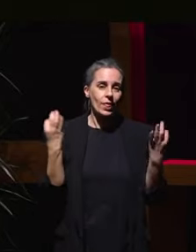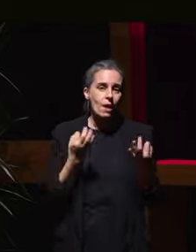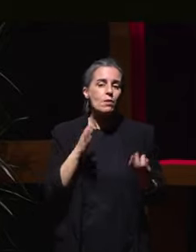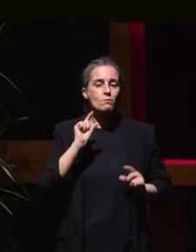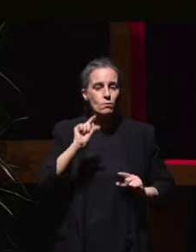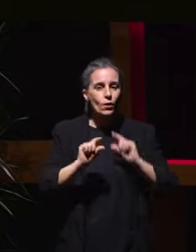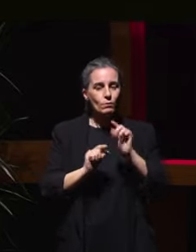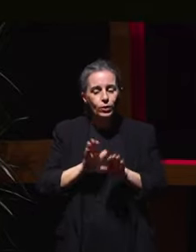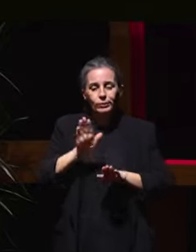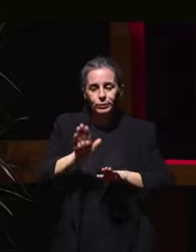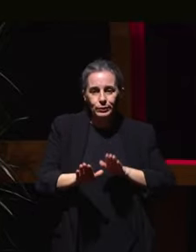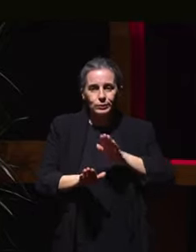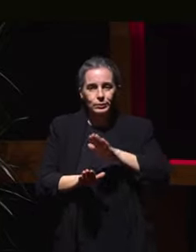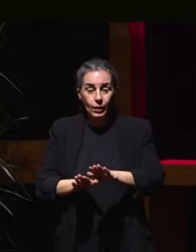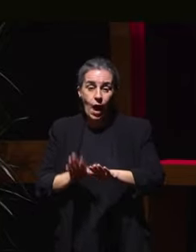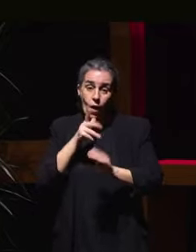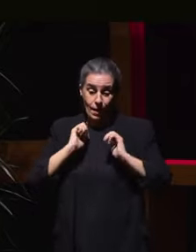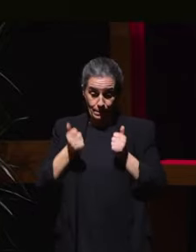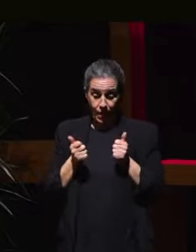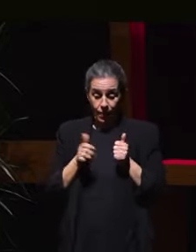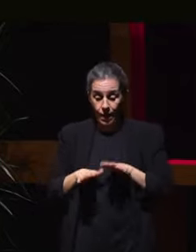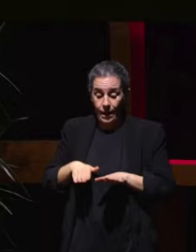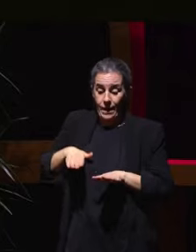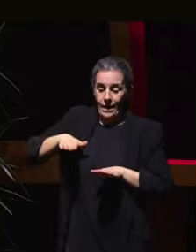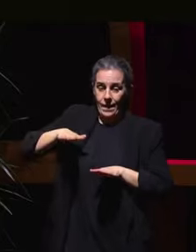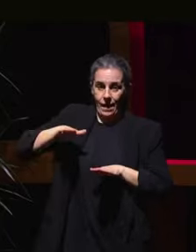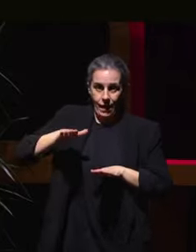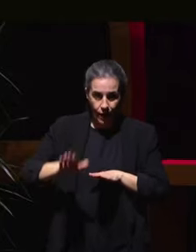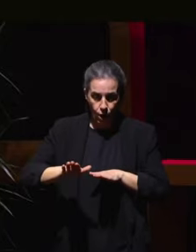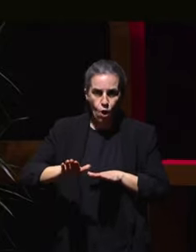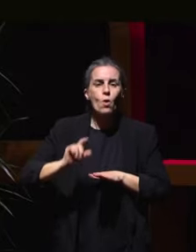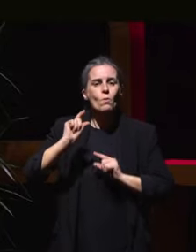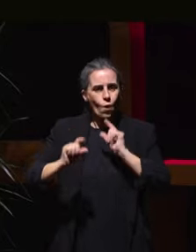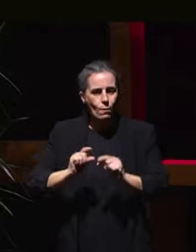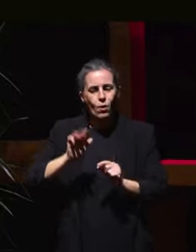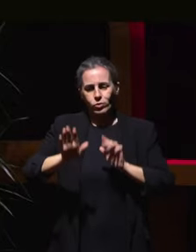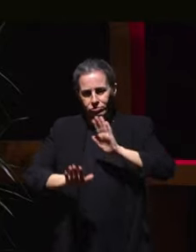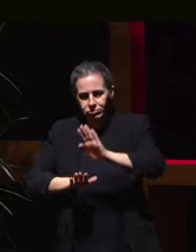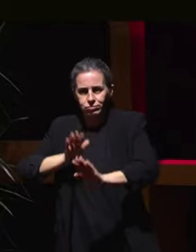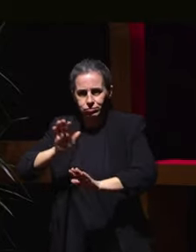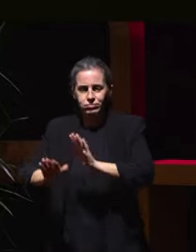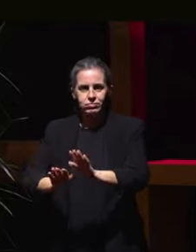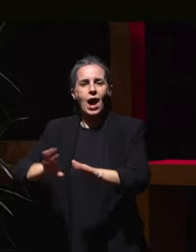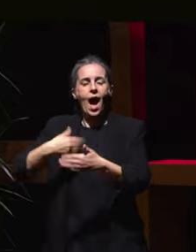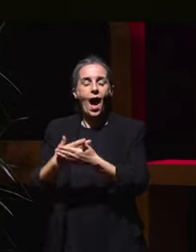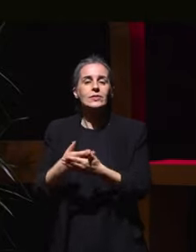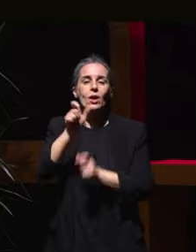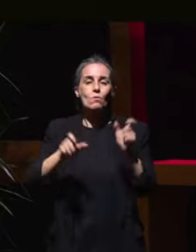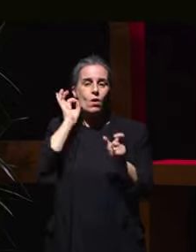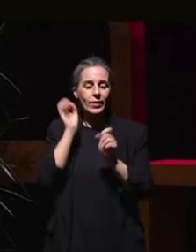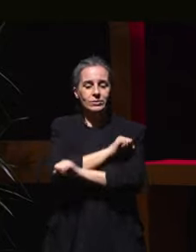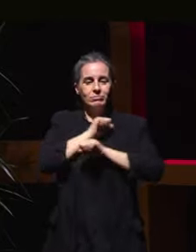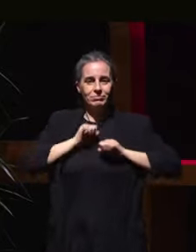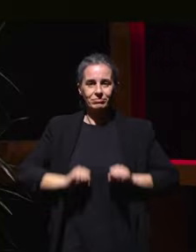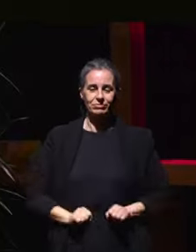creo que estáse a dar ese primeiro pasiño para que pouco a pouco as mulleres teñan ese peso tamén nas retransmisións deportivas,